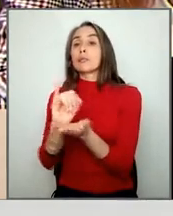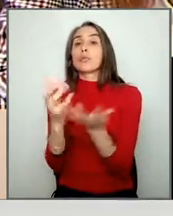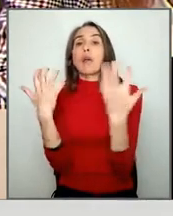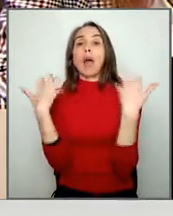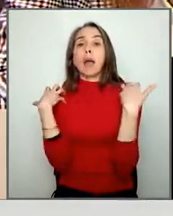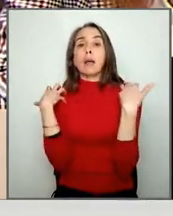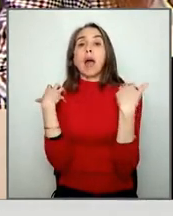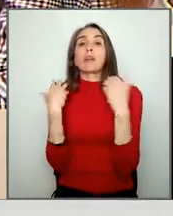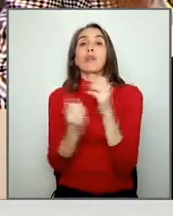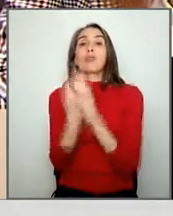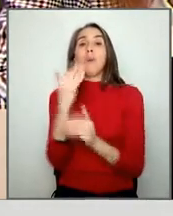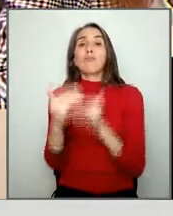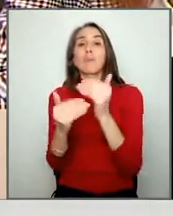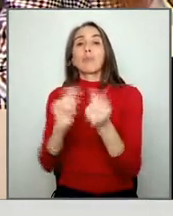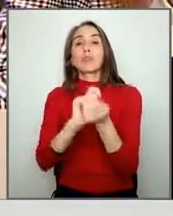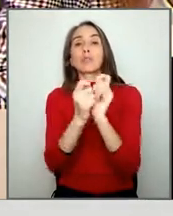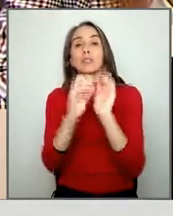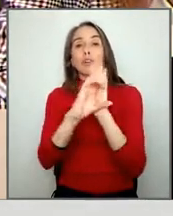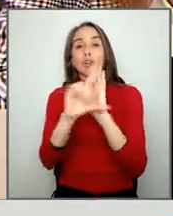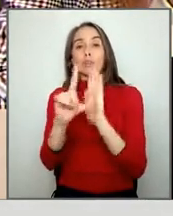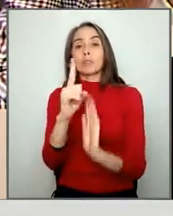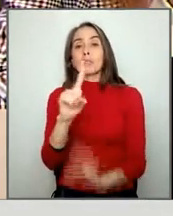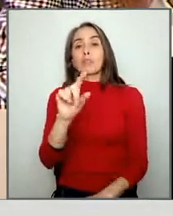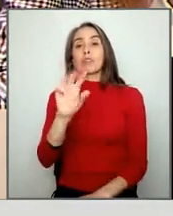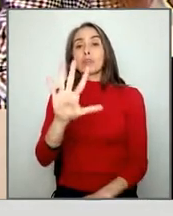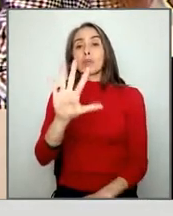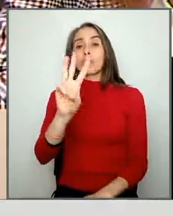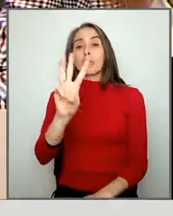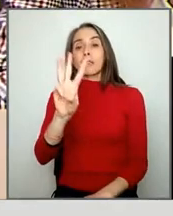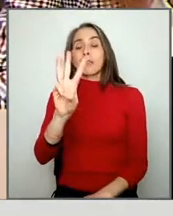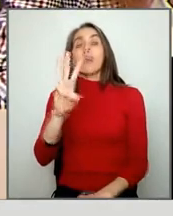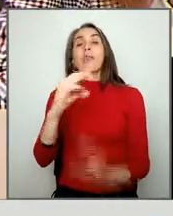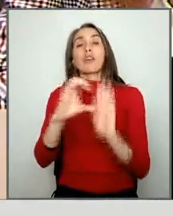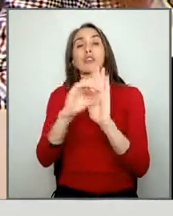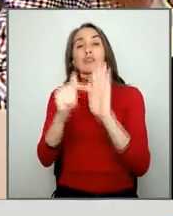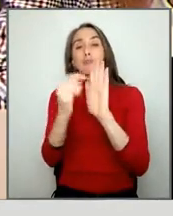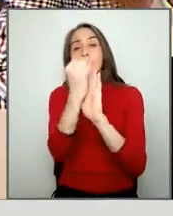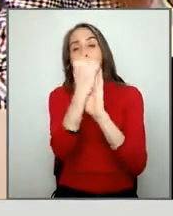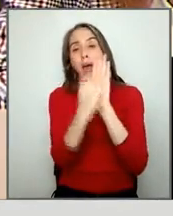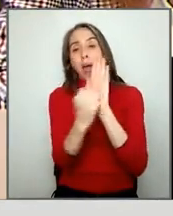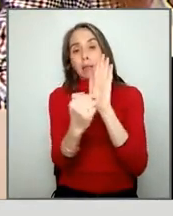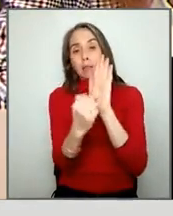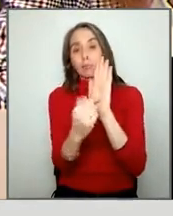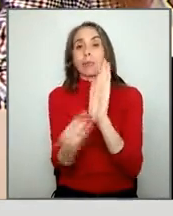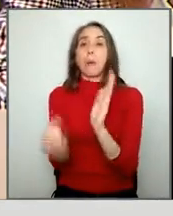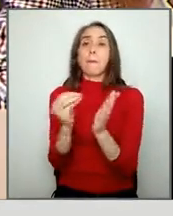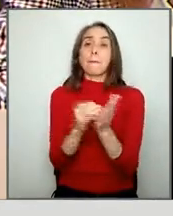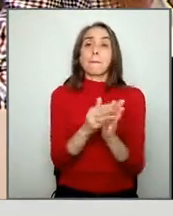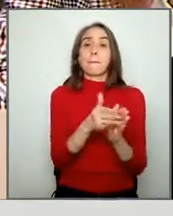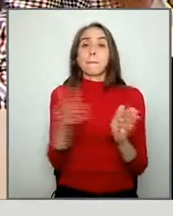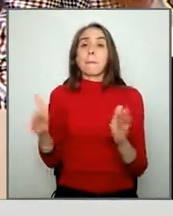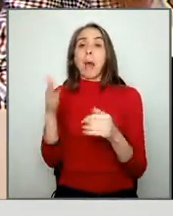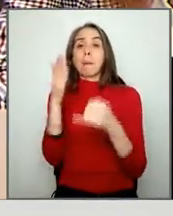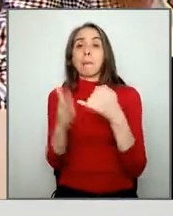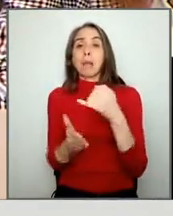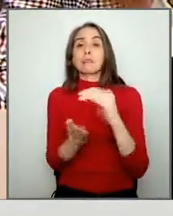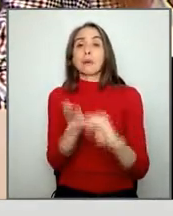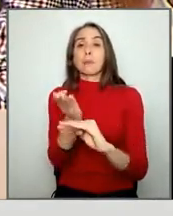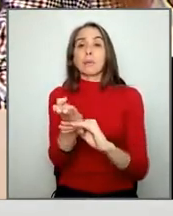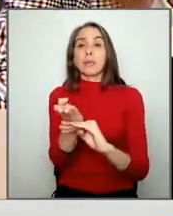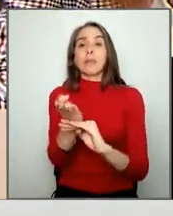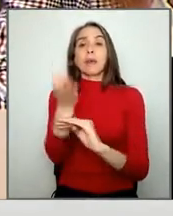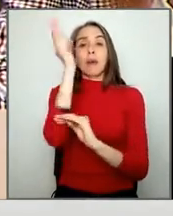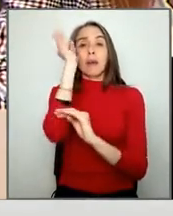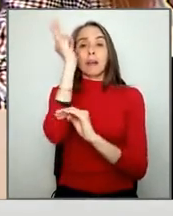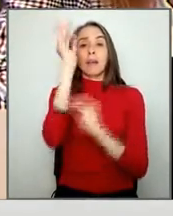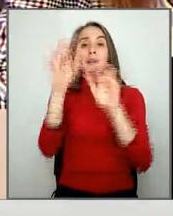en el artículo 153 de la constitución política de la República en orden ampliar el plazo para solicitar audiencias públicas con el fin de